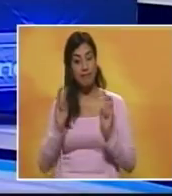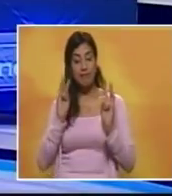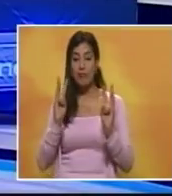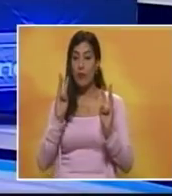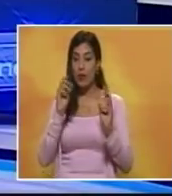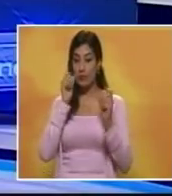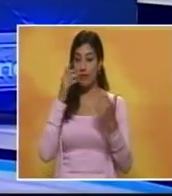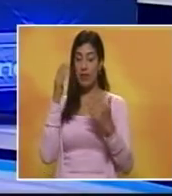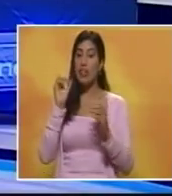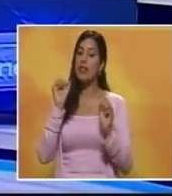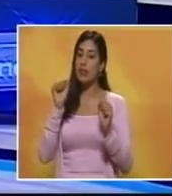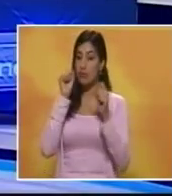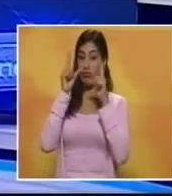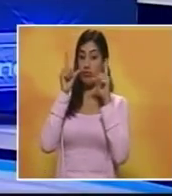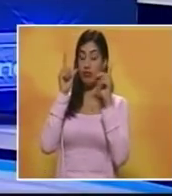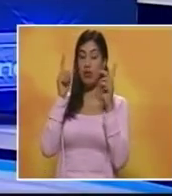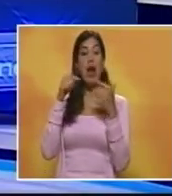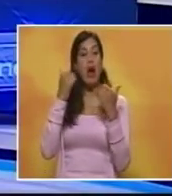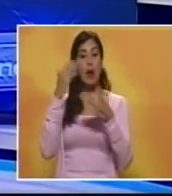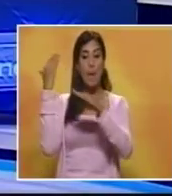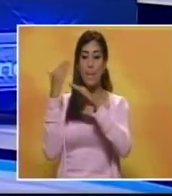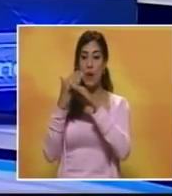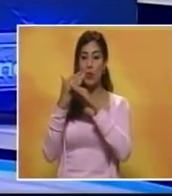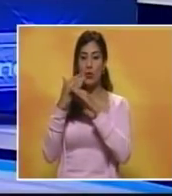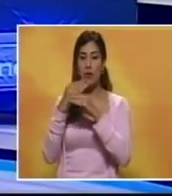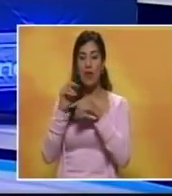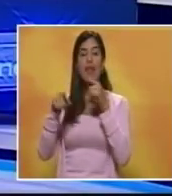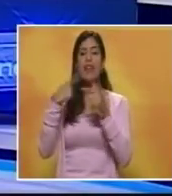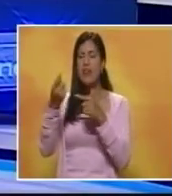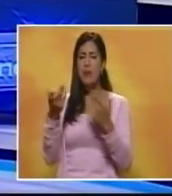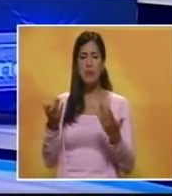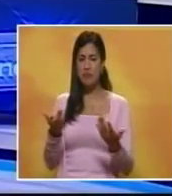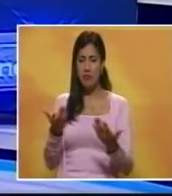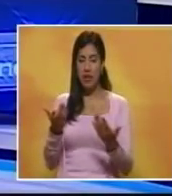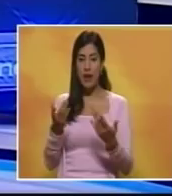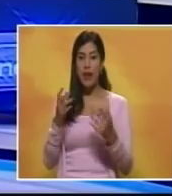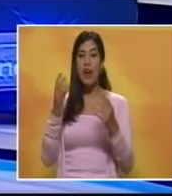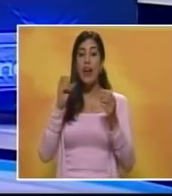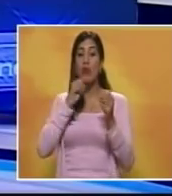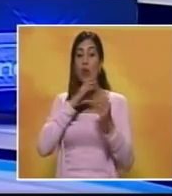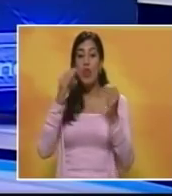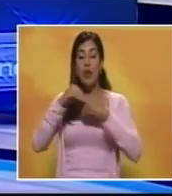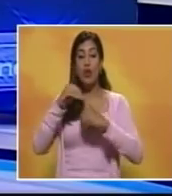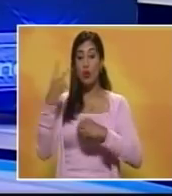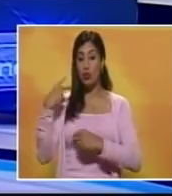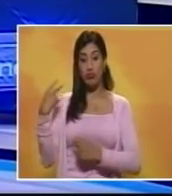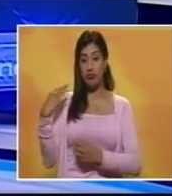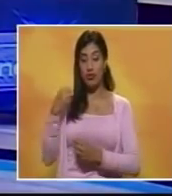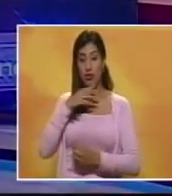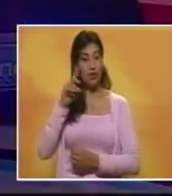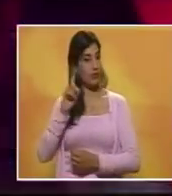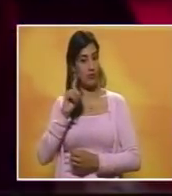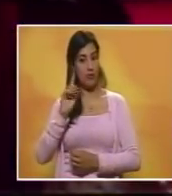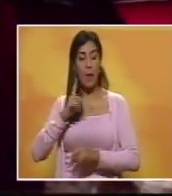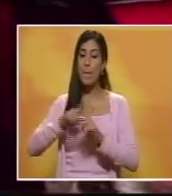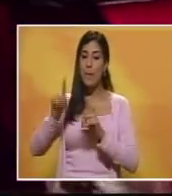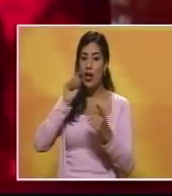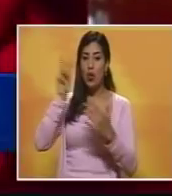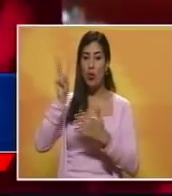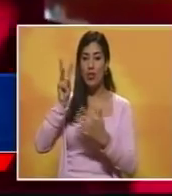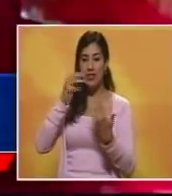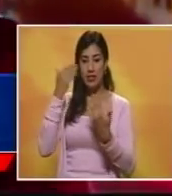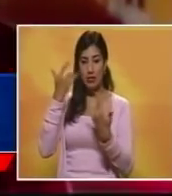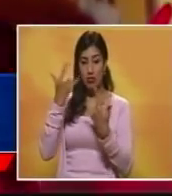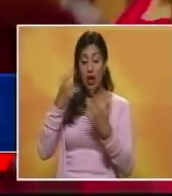Impresionantes las imágenes, ¿no? Se ve impactante. Vamos a hacer una pausa, Milagros. Y en breve, el dúo de la historia, que no somos tú y yo, pero son Wisin y